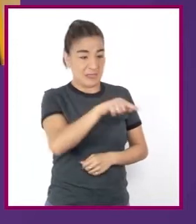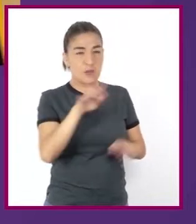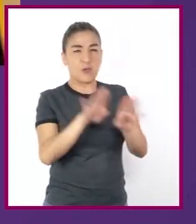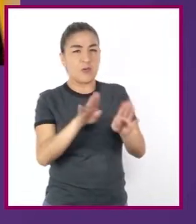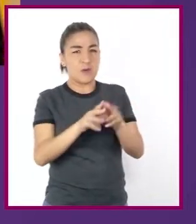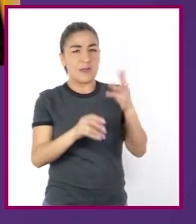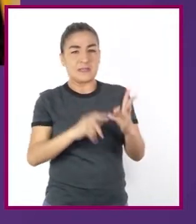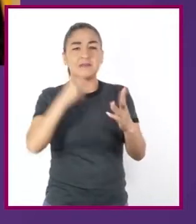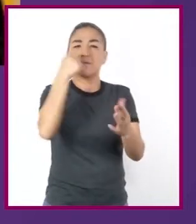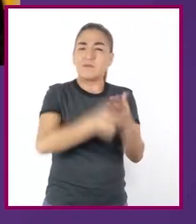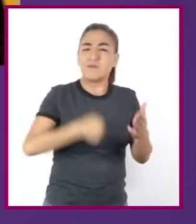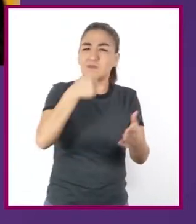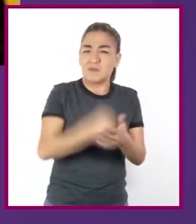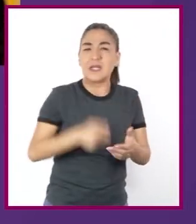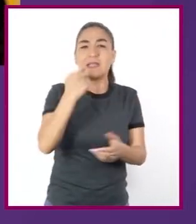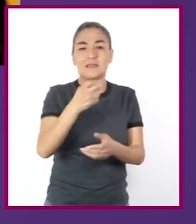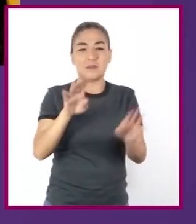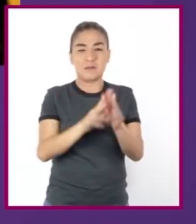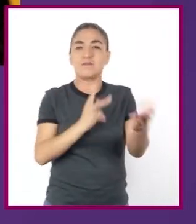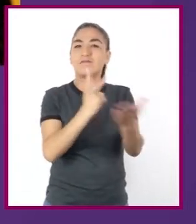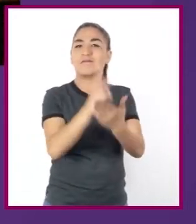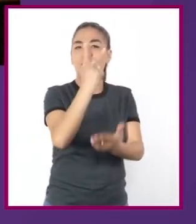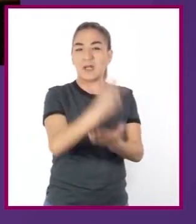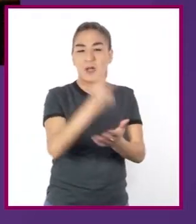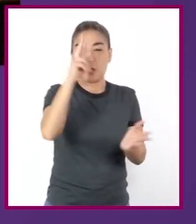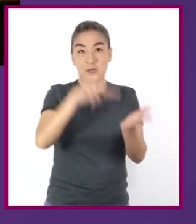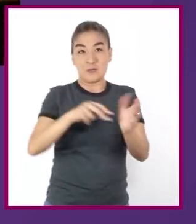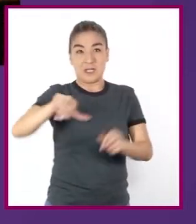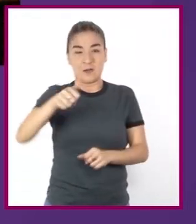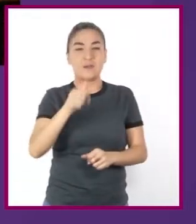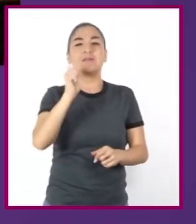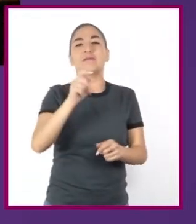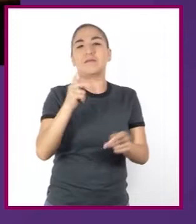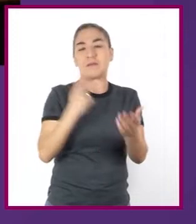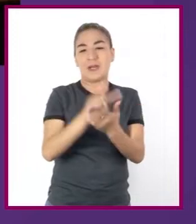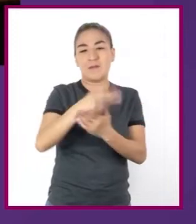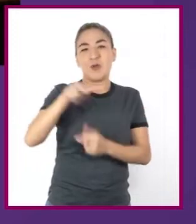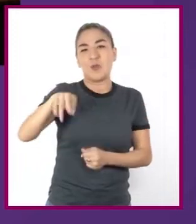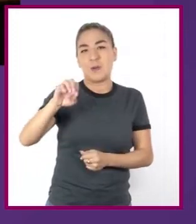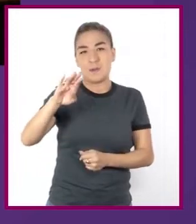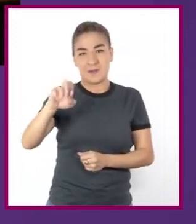en el 2011 al otorgarles el Premio Nobel de la Paz.